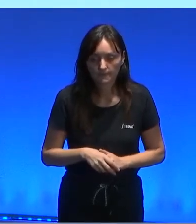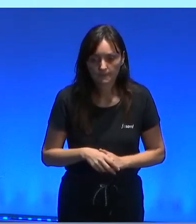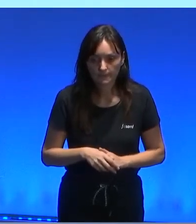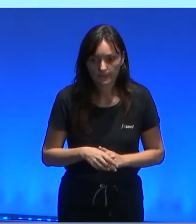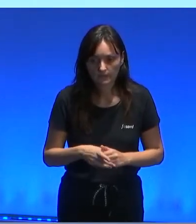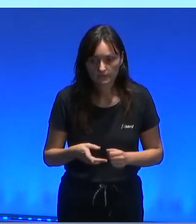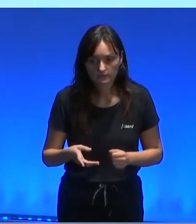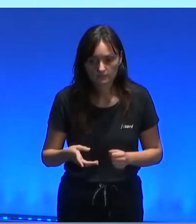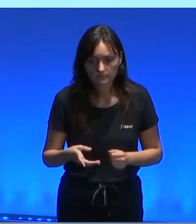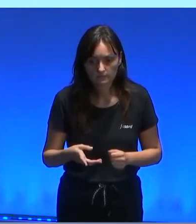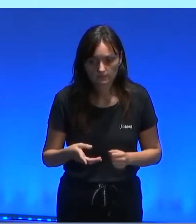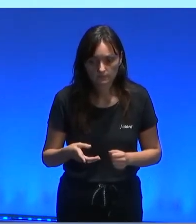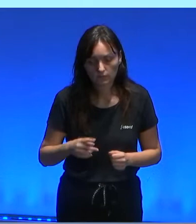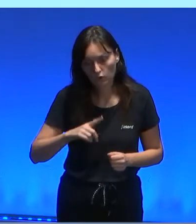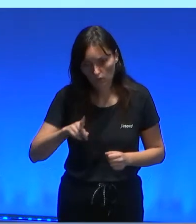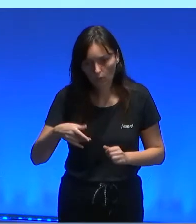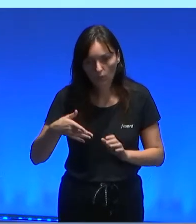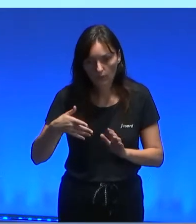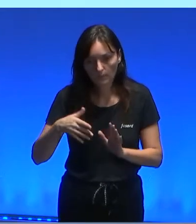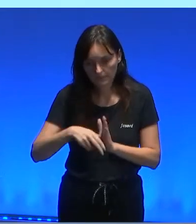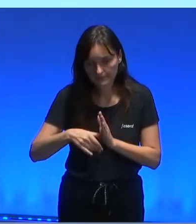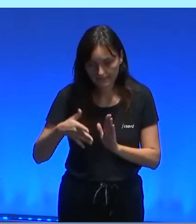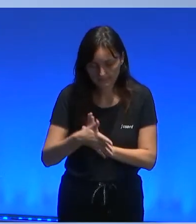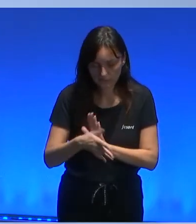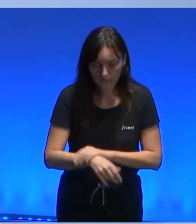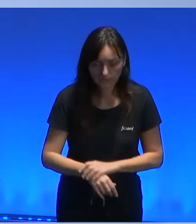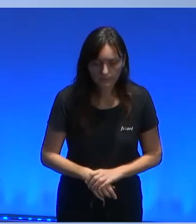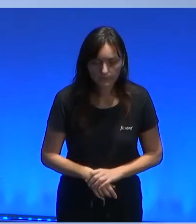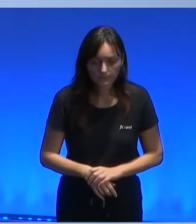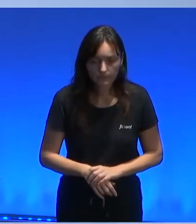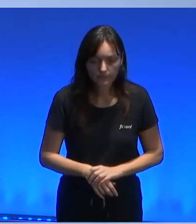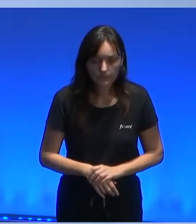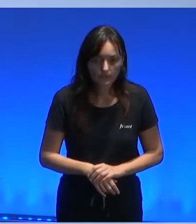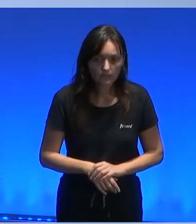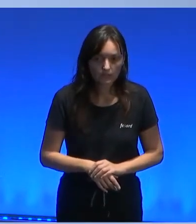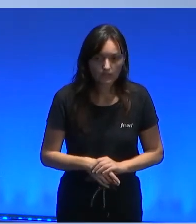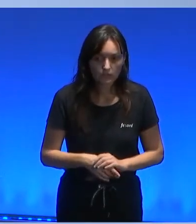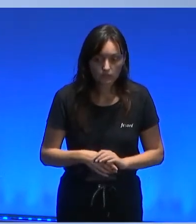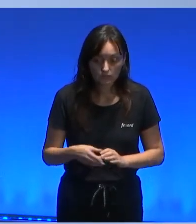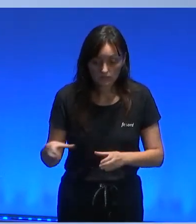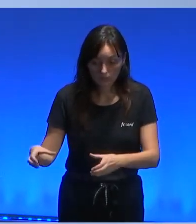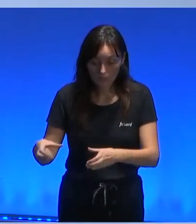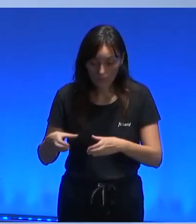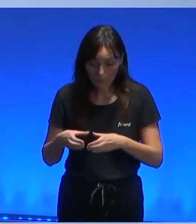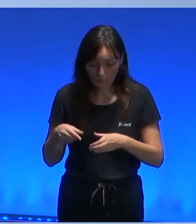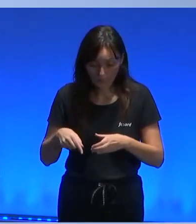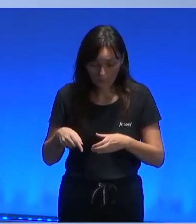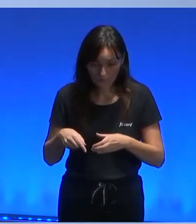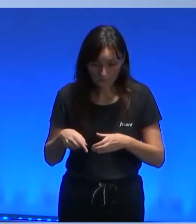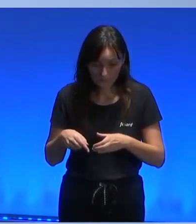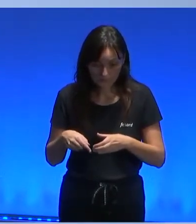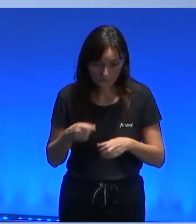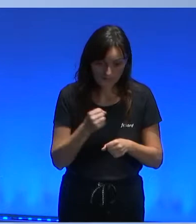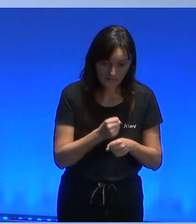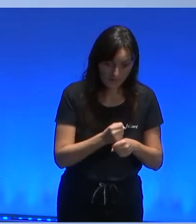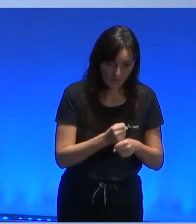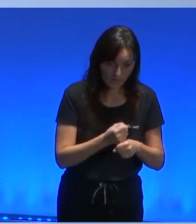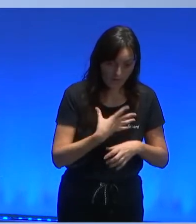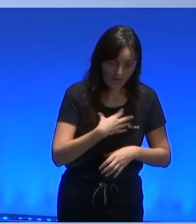pero dentro de un rato. Y nosotros proponemos que este grupo de niños que trabaja con el